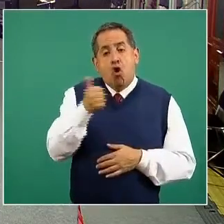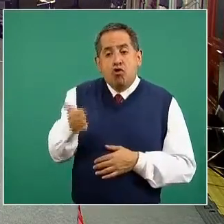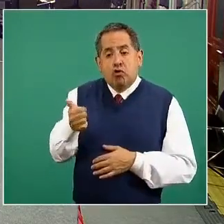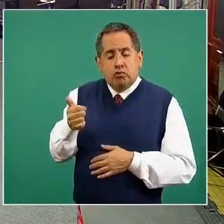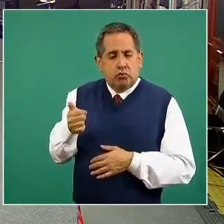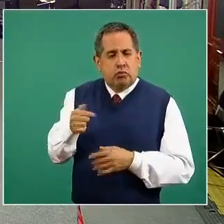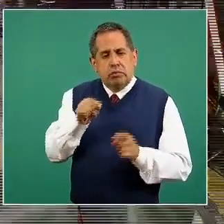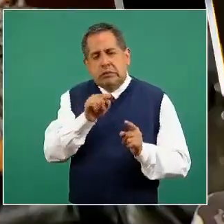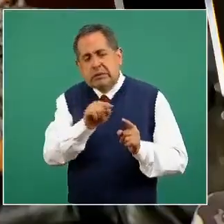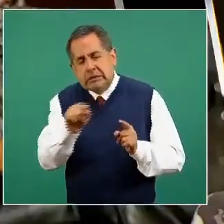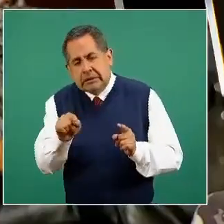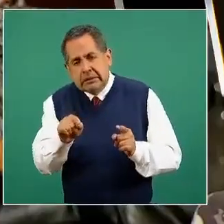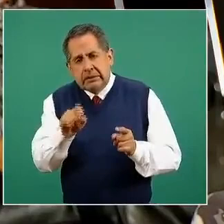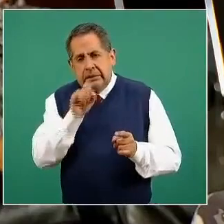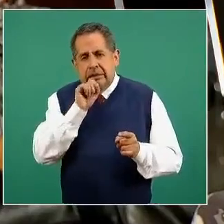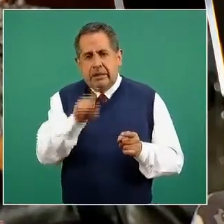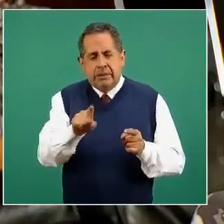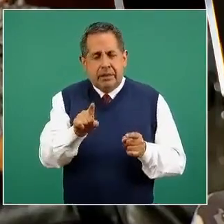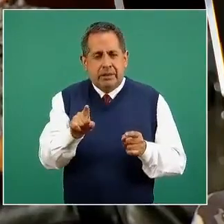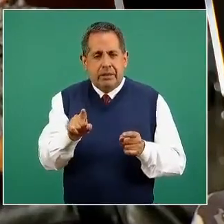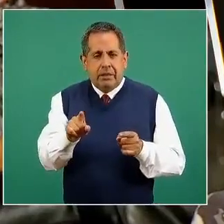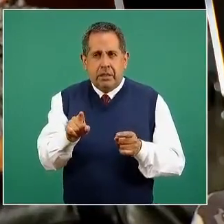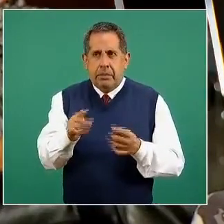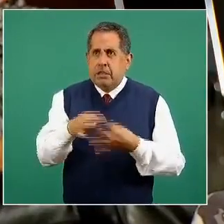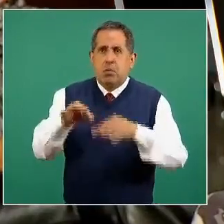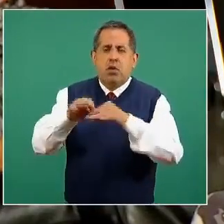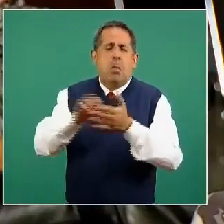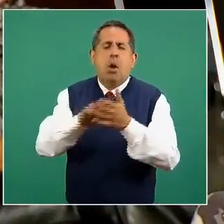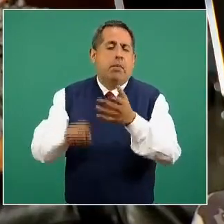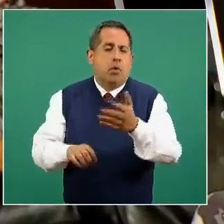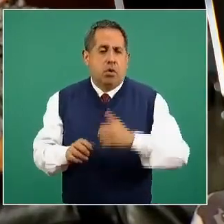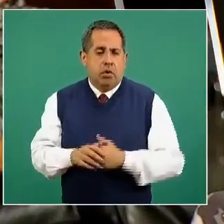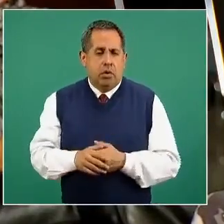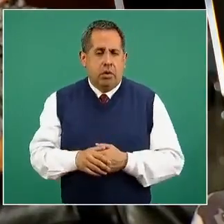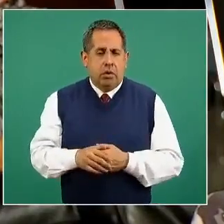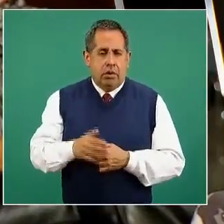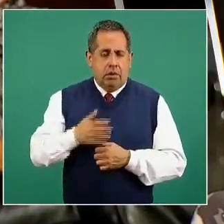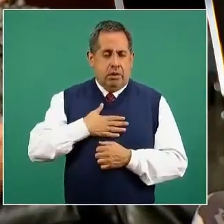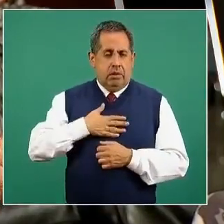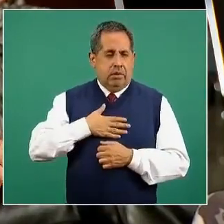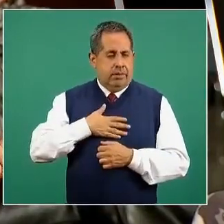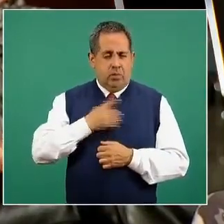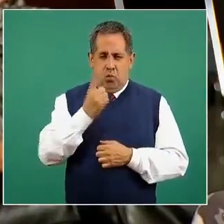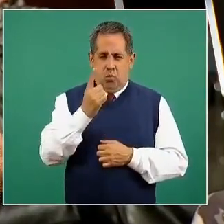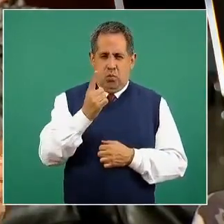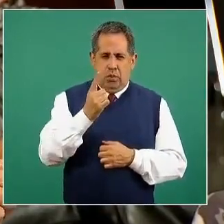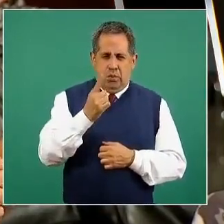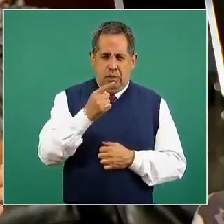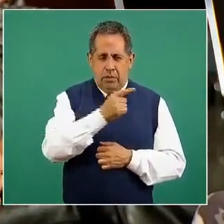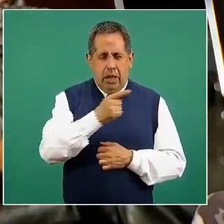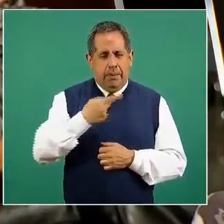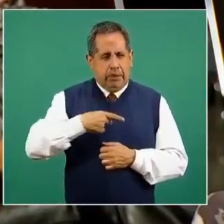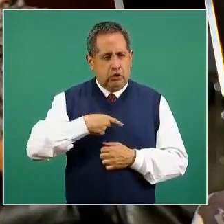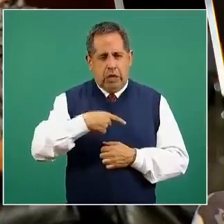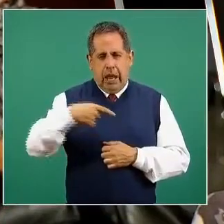otras profesiones que también están incluidas como prioritarias. Por ejemplo, uno de nuestros